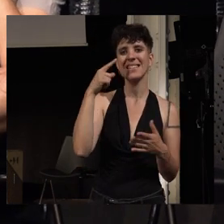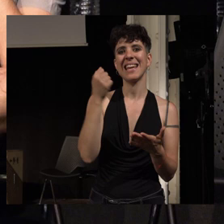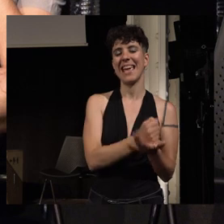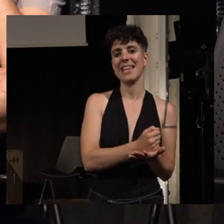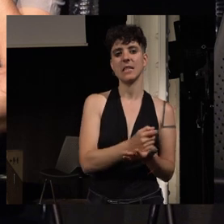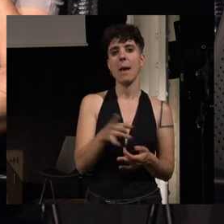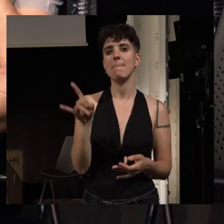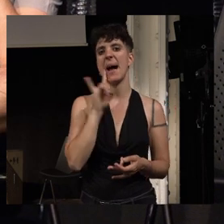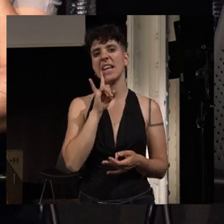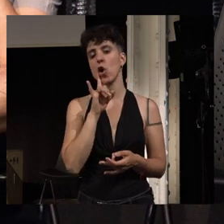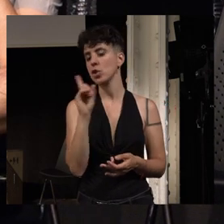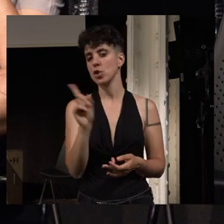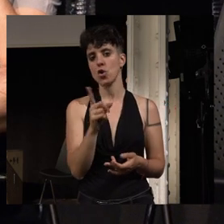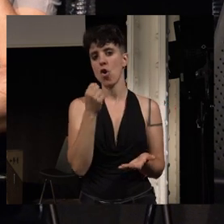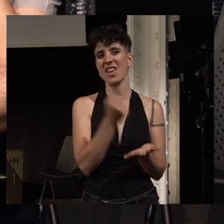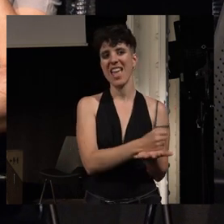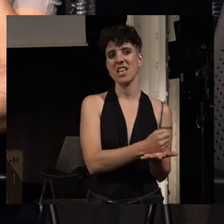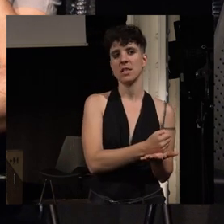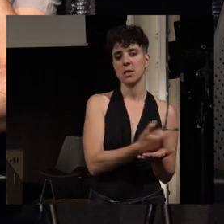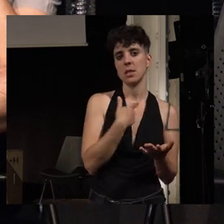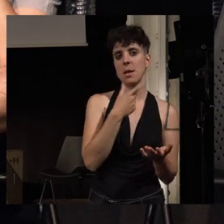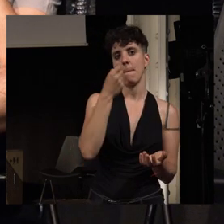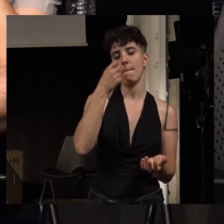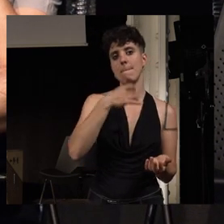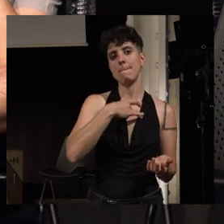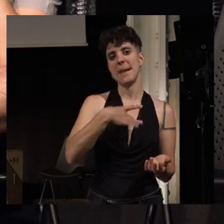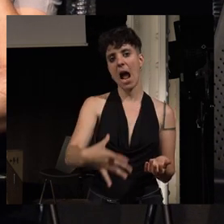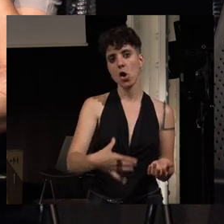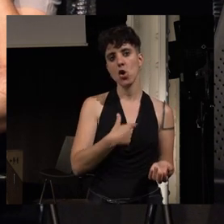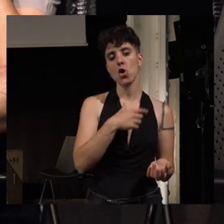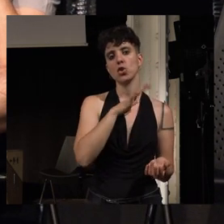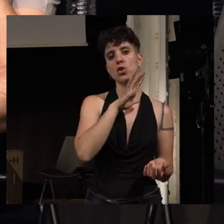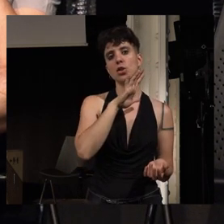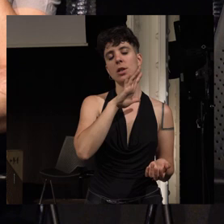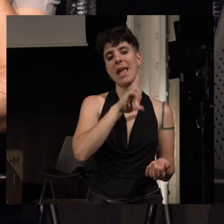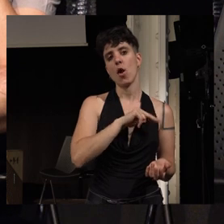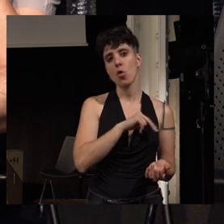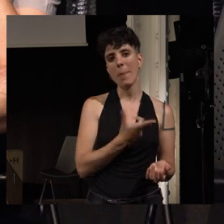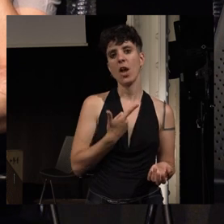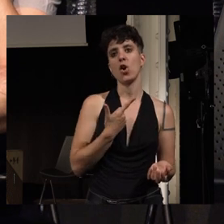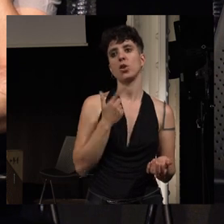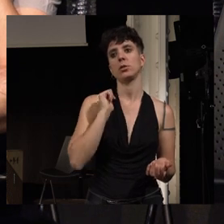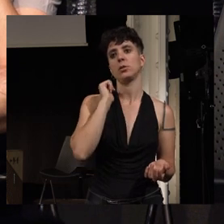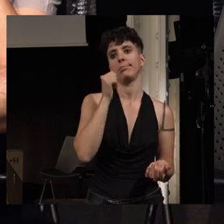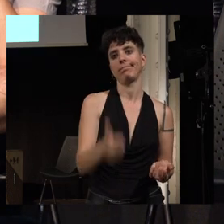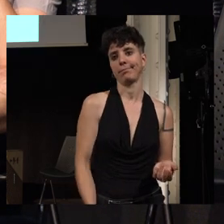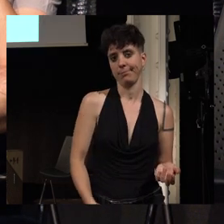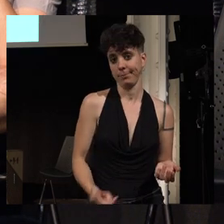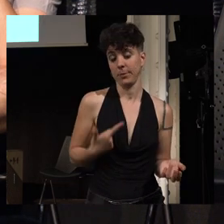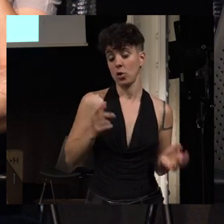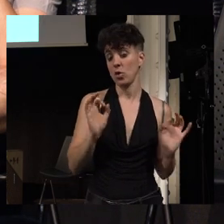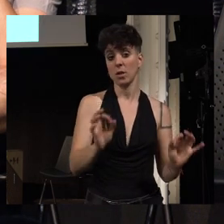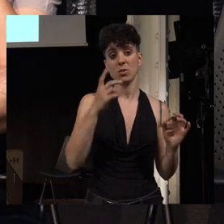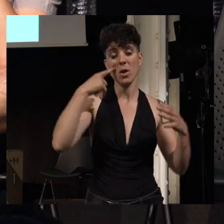maricones, hombres gays, blancos, europeos y con mucho poder adquisitivo. Y eso es una realidad y hay